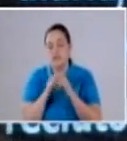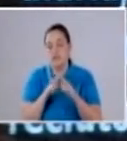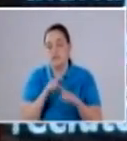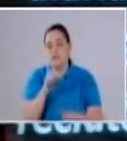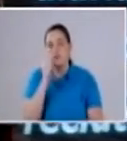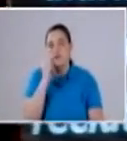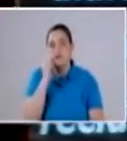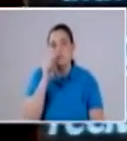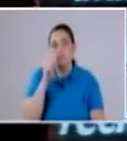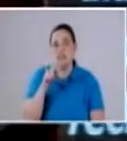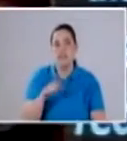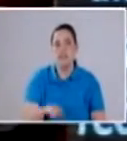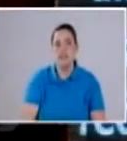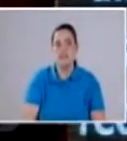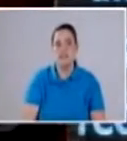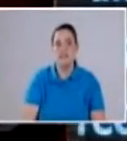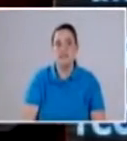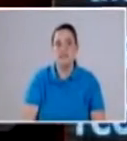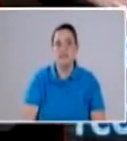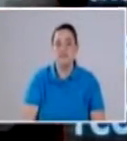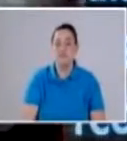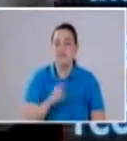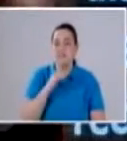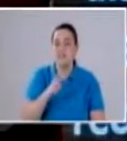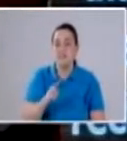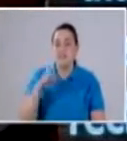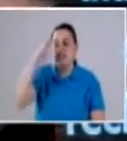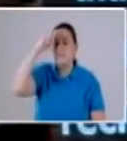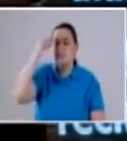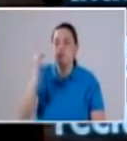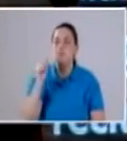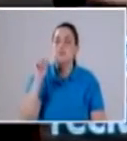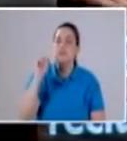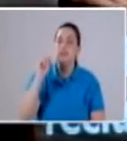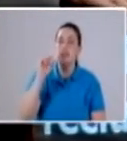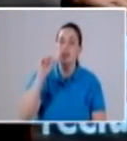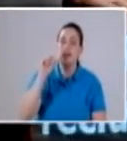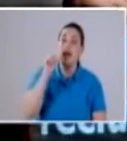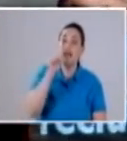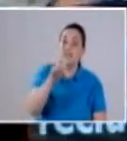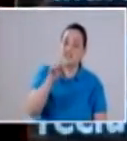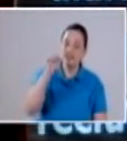porque a vos sí te escucha a Dios, le dicen ellos a usted, hermano, o no le han dicho así.